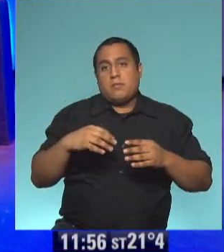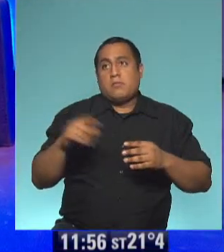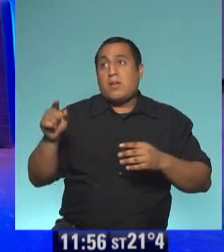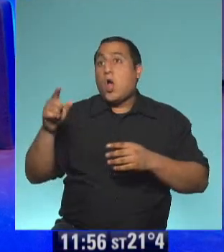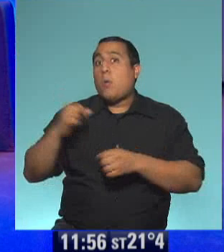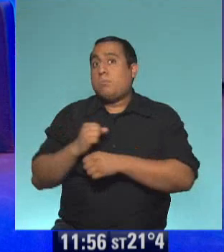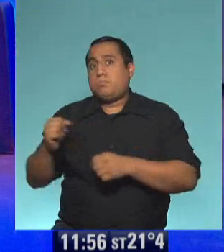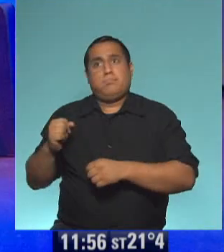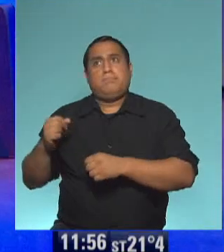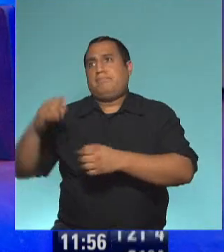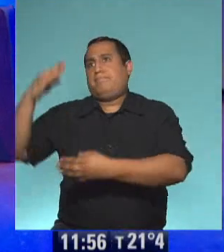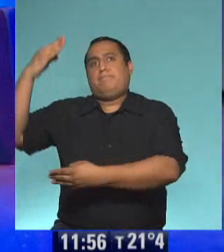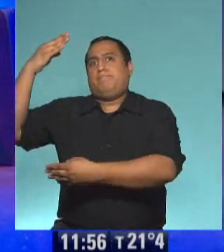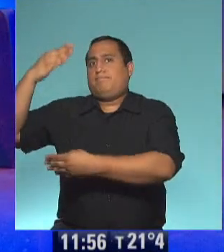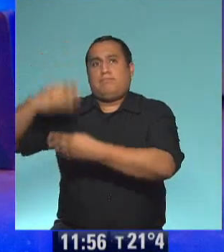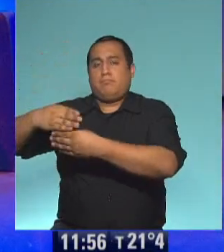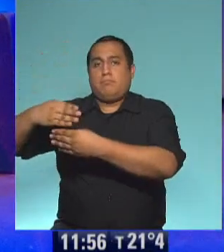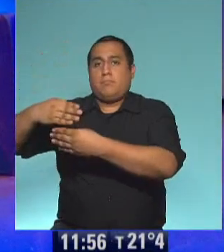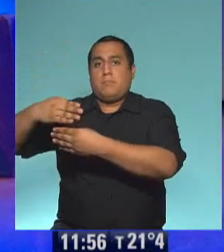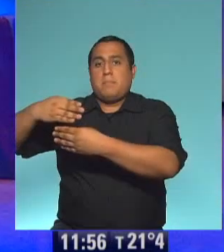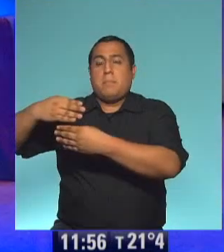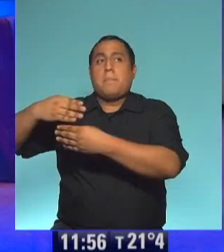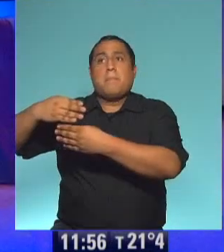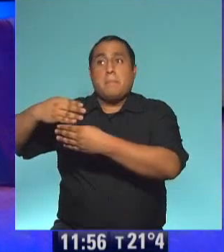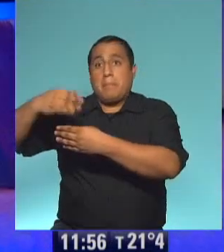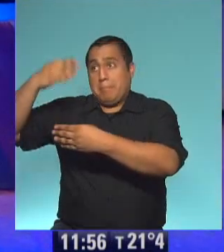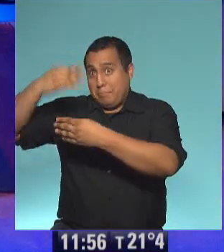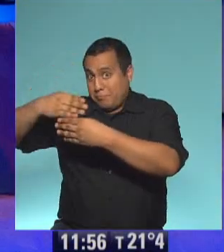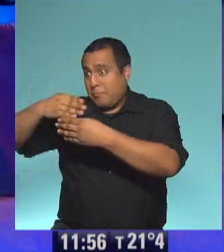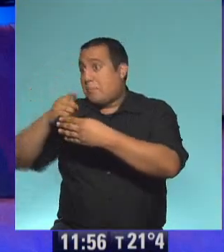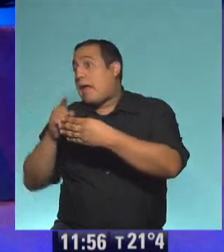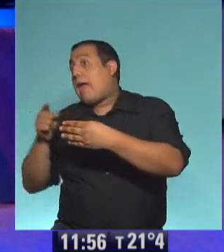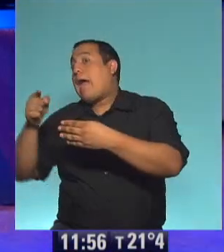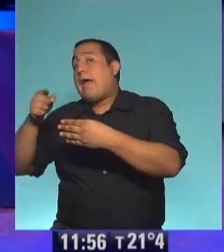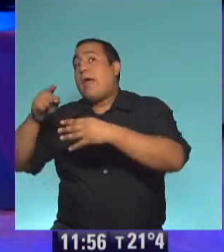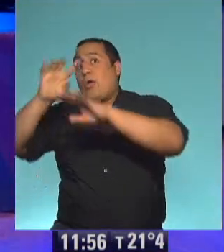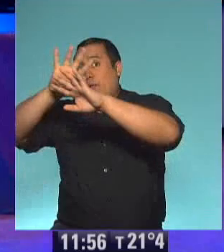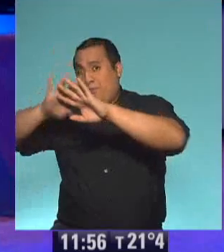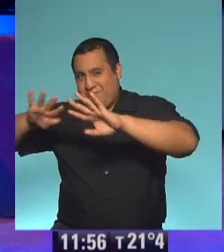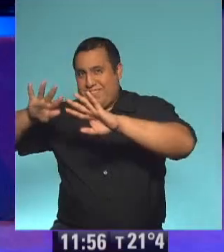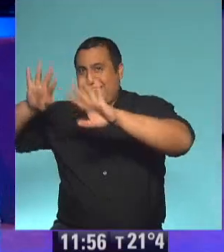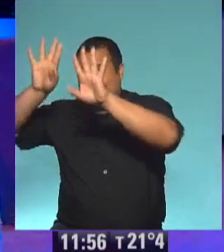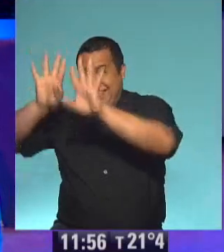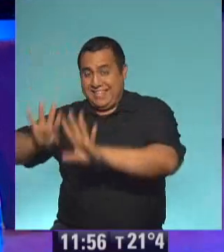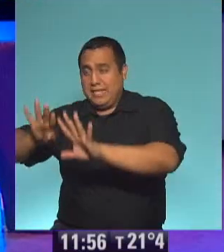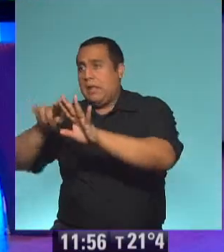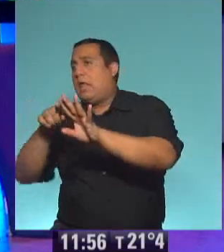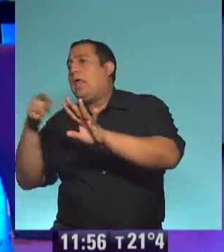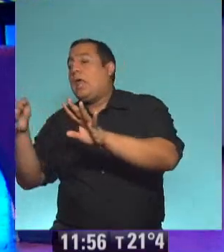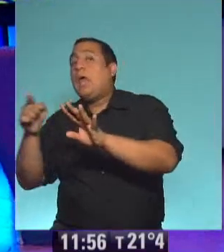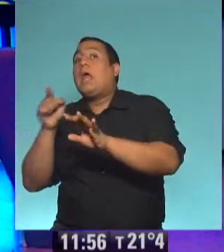persianas. Pero nadie se engañaba. Detrás de las persianas, detrás de las cortinitas a cuadros, del otro lado del